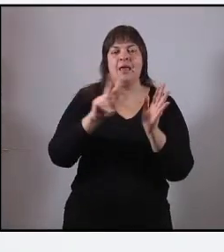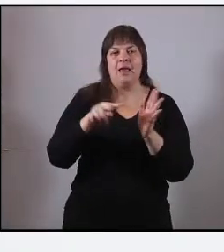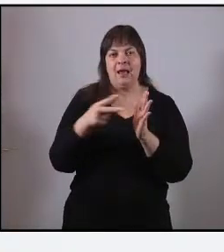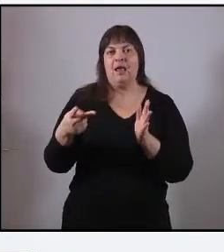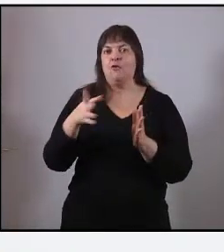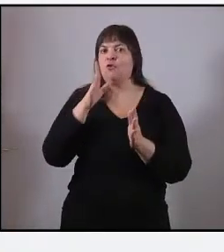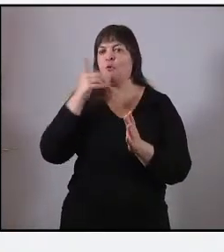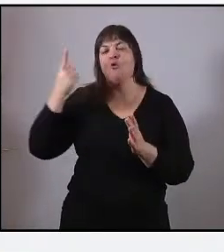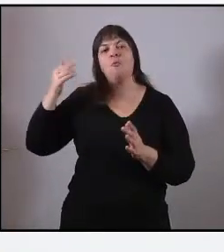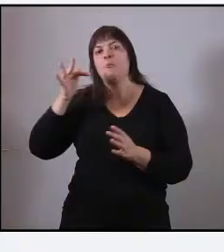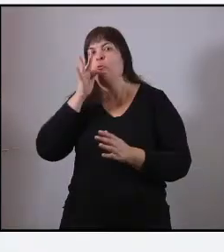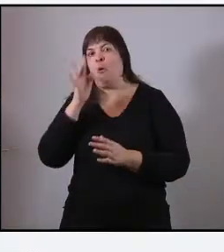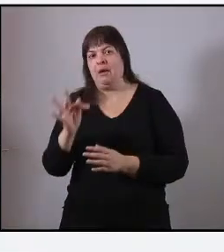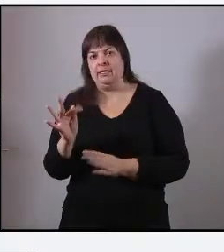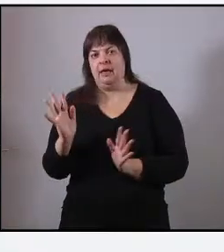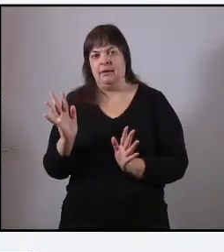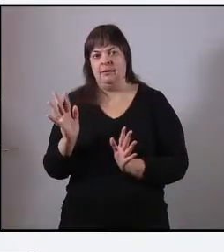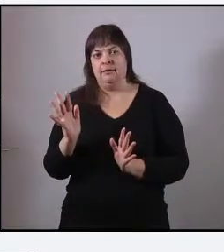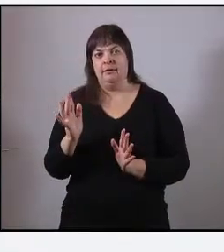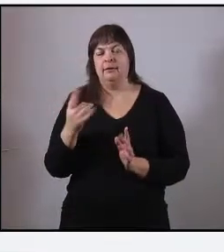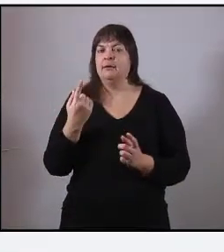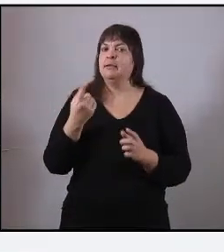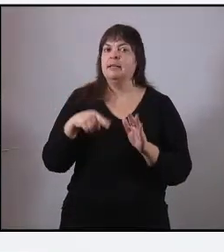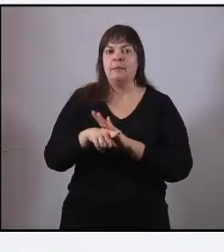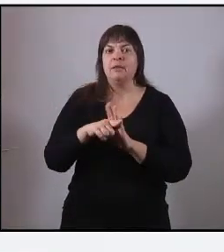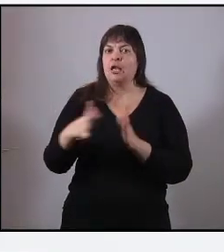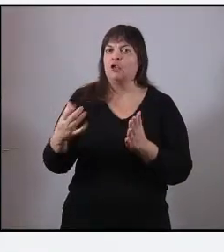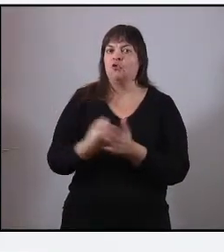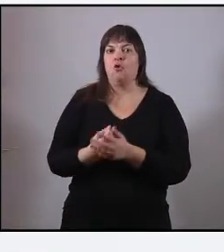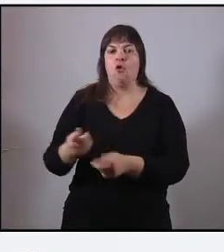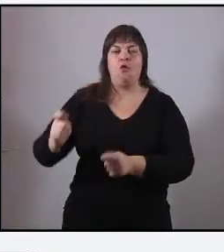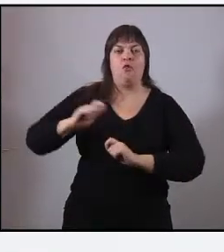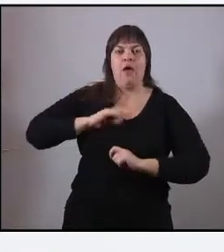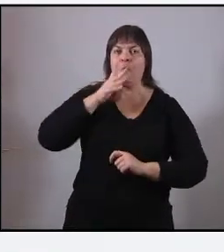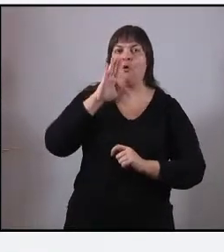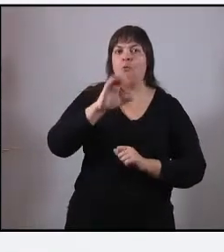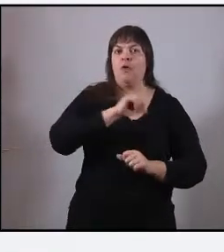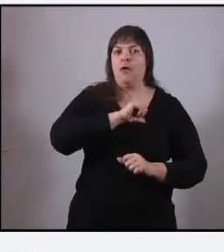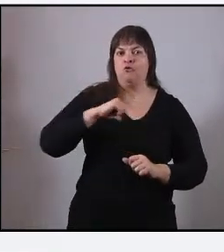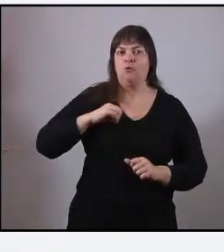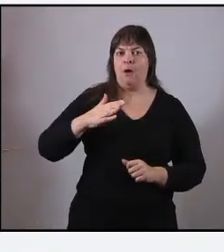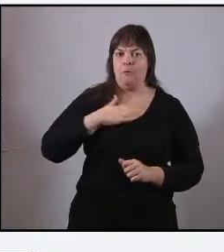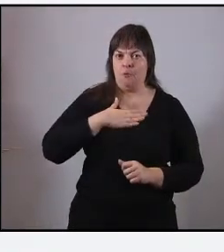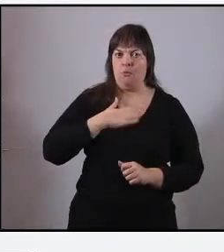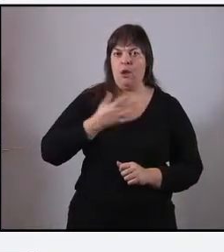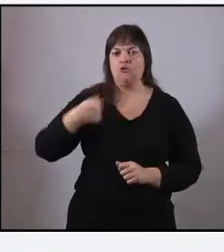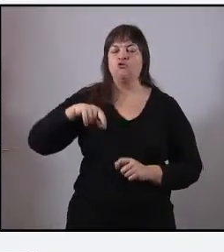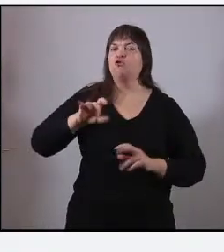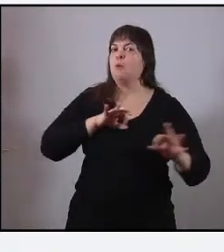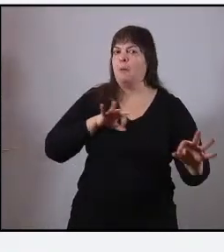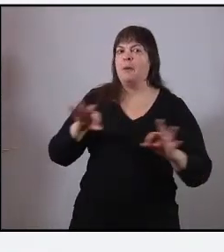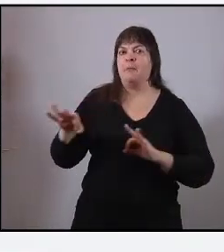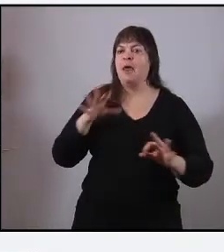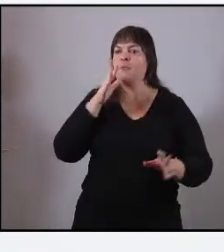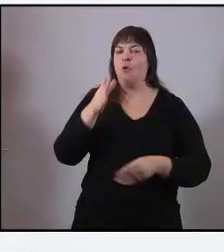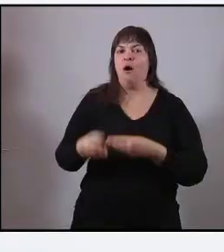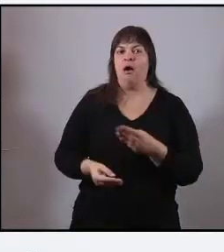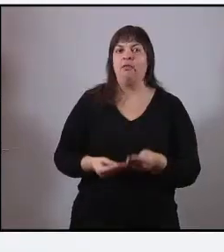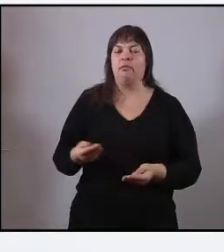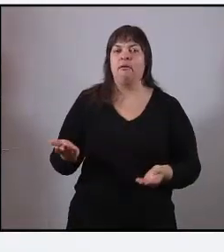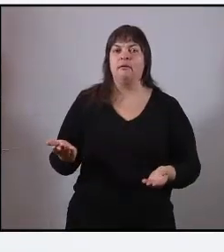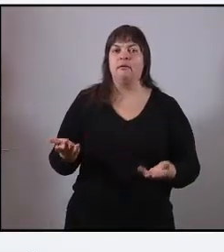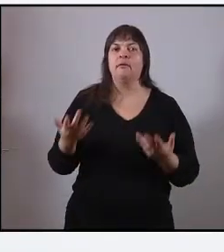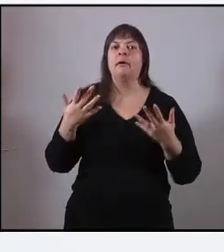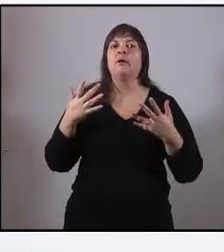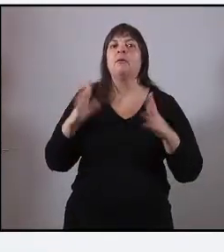que acometa todo lo necesario para su tramitación. En nuestra comunidad autónoma estamos preparados para realizarlo, pero